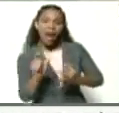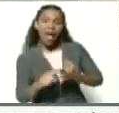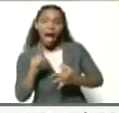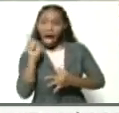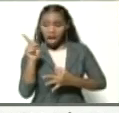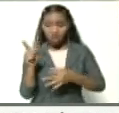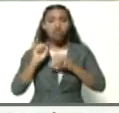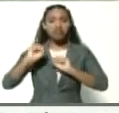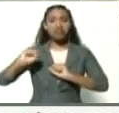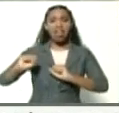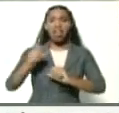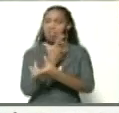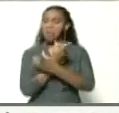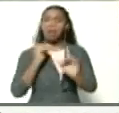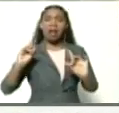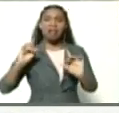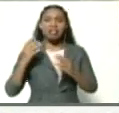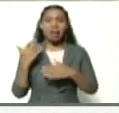sí es democracia.